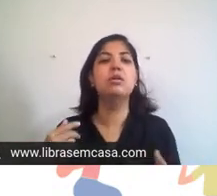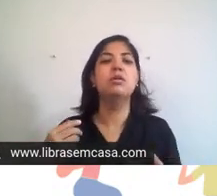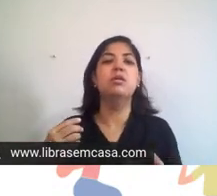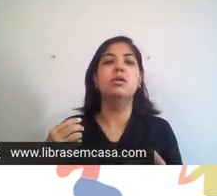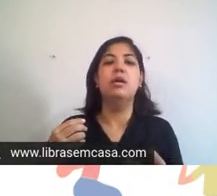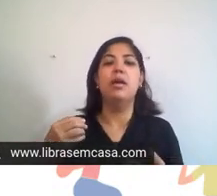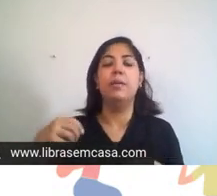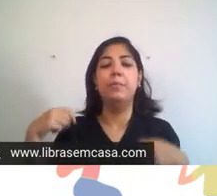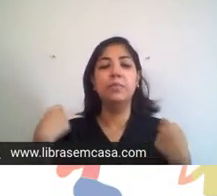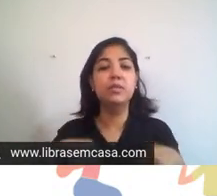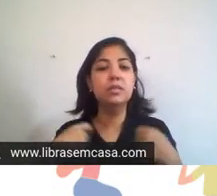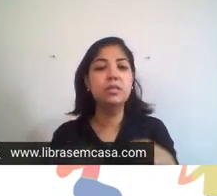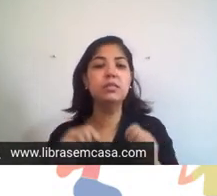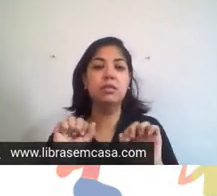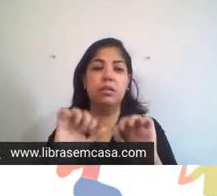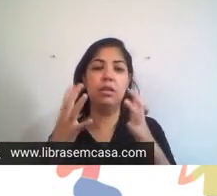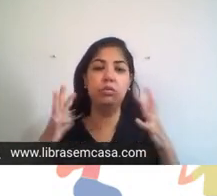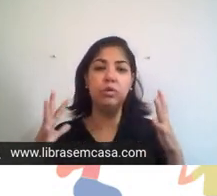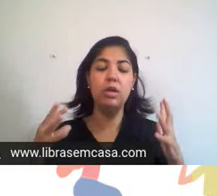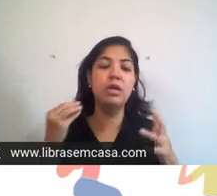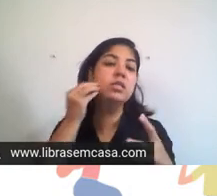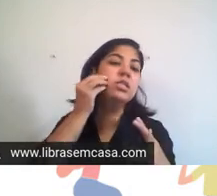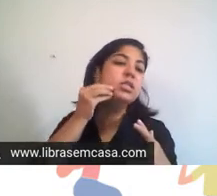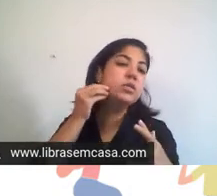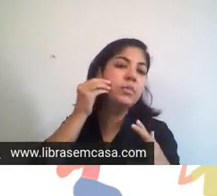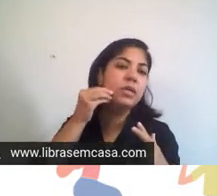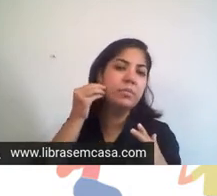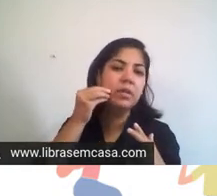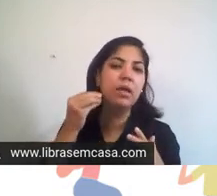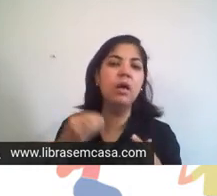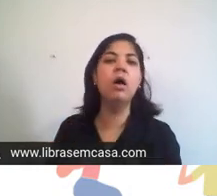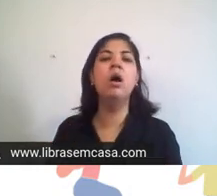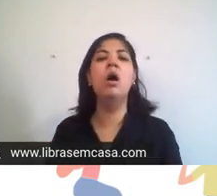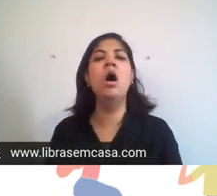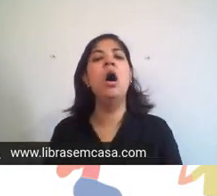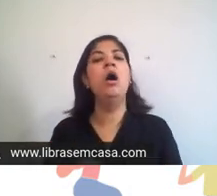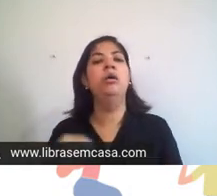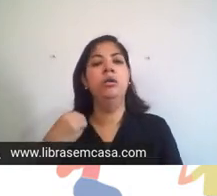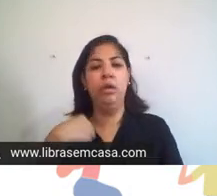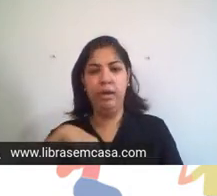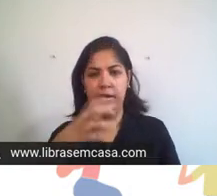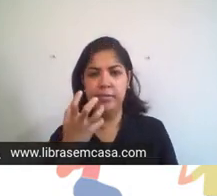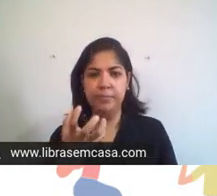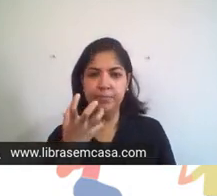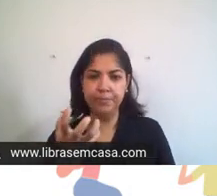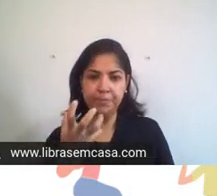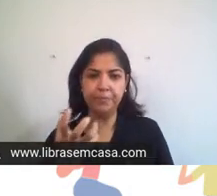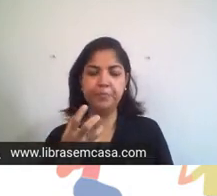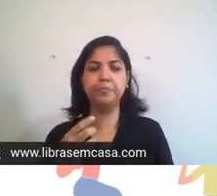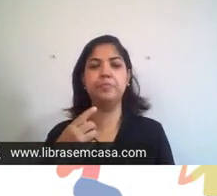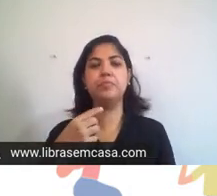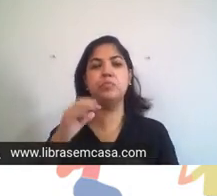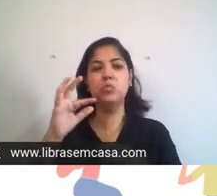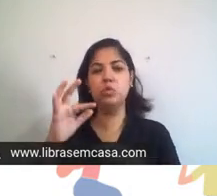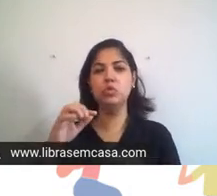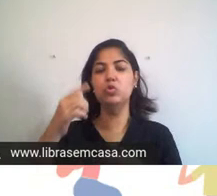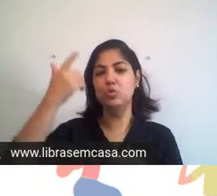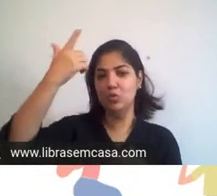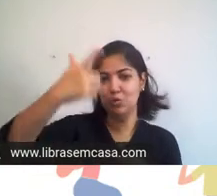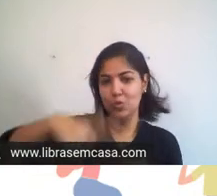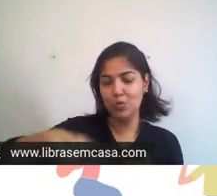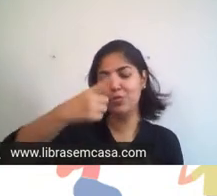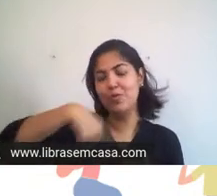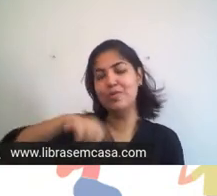y de experimentar. Así que, bueno, ojalá la próxima vez que nos encontremos sea de cara a